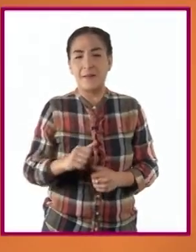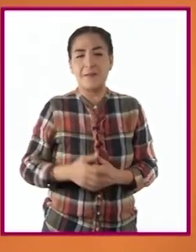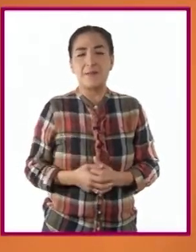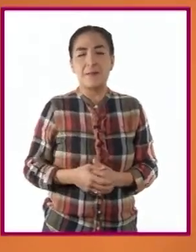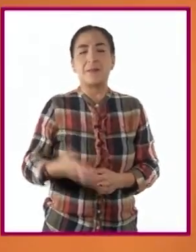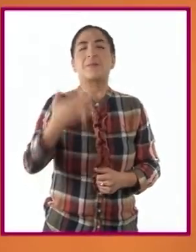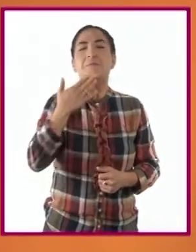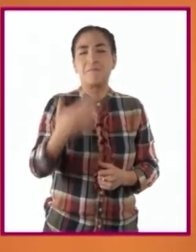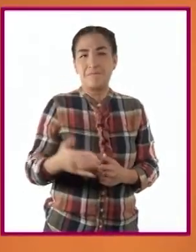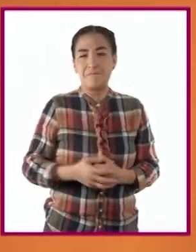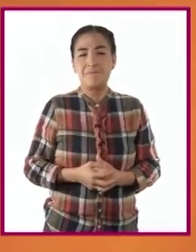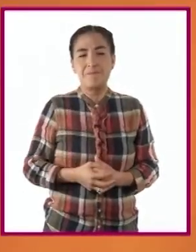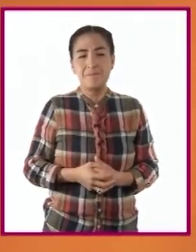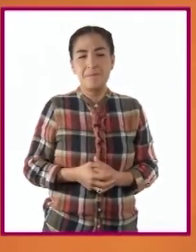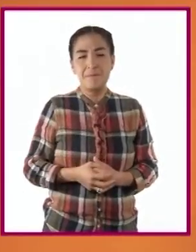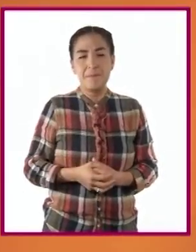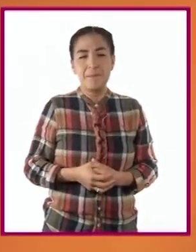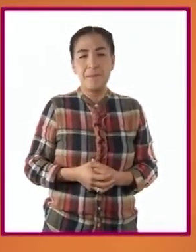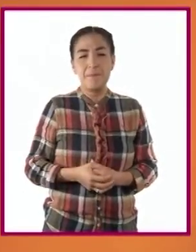Muy bien, profesor.